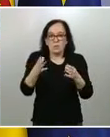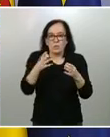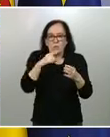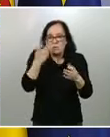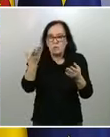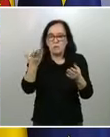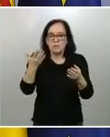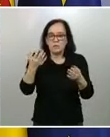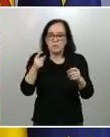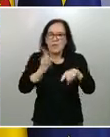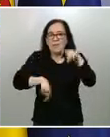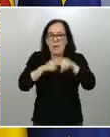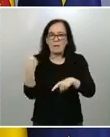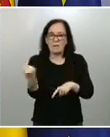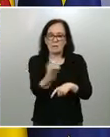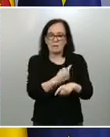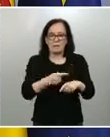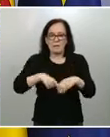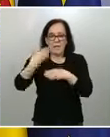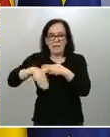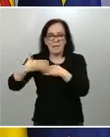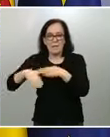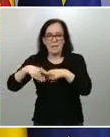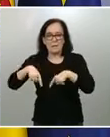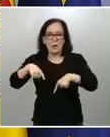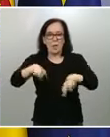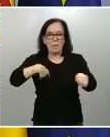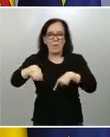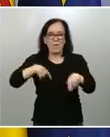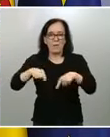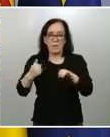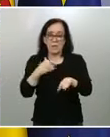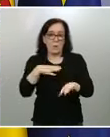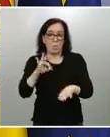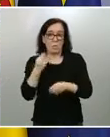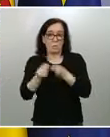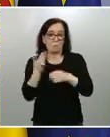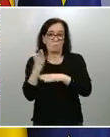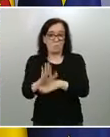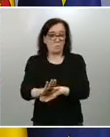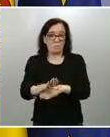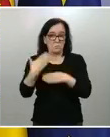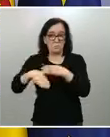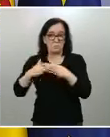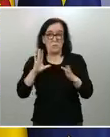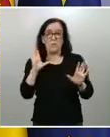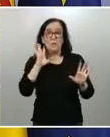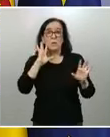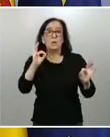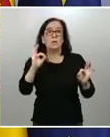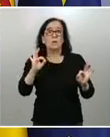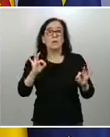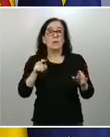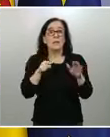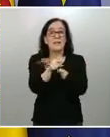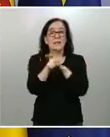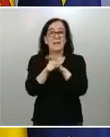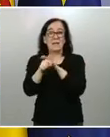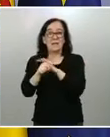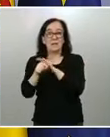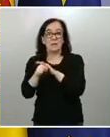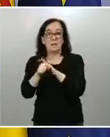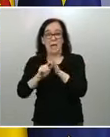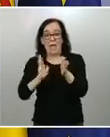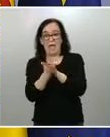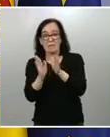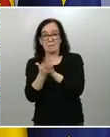restricciones de movilidad no podemos plantear y evidentemente a la hora de gestionar determinados expedientes pues desde